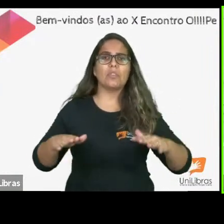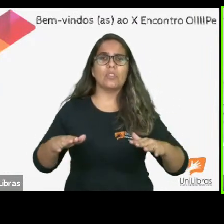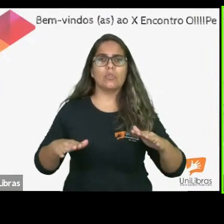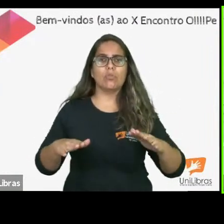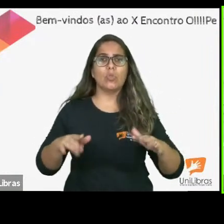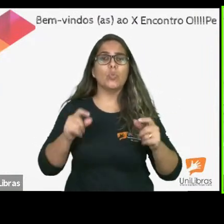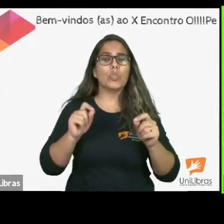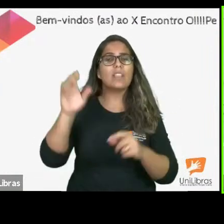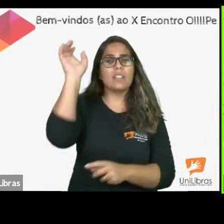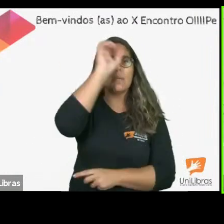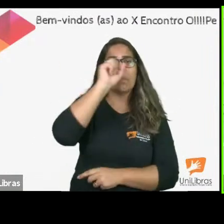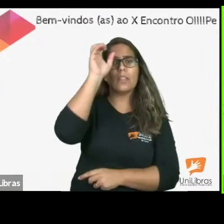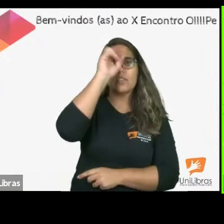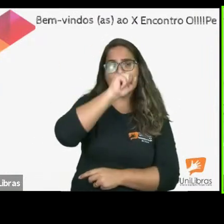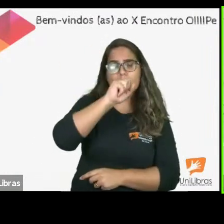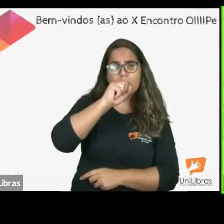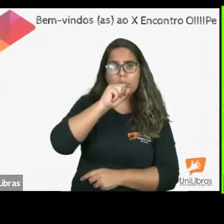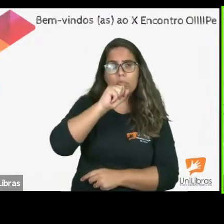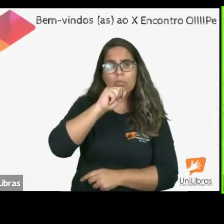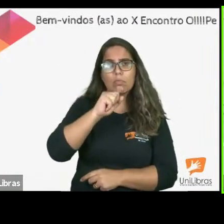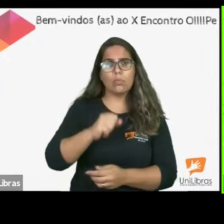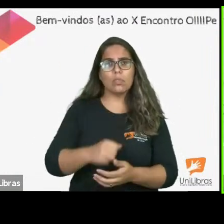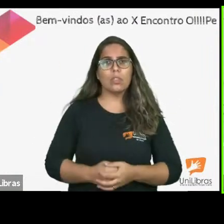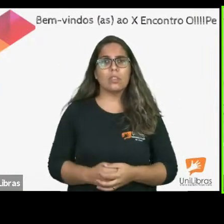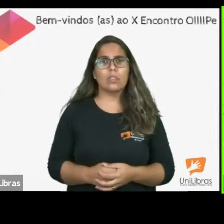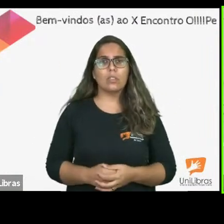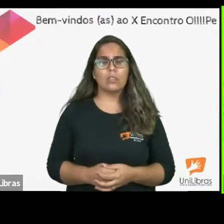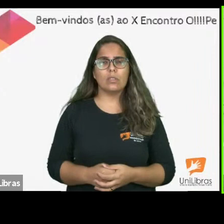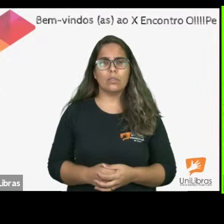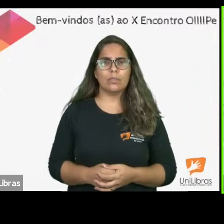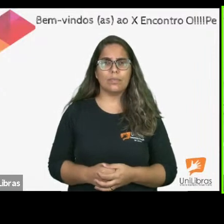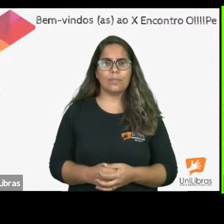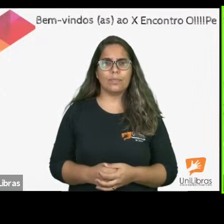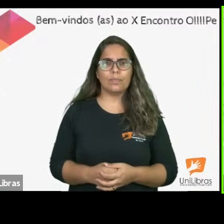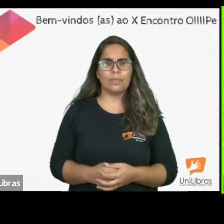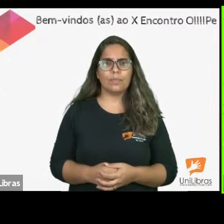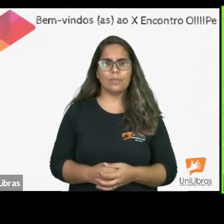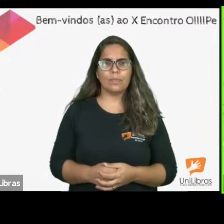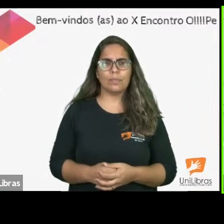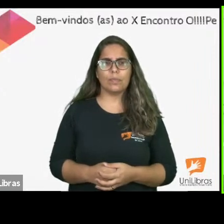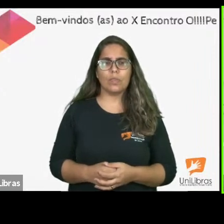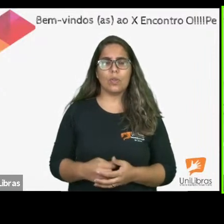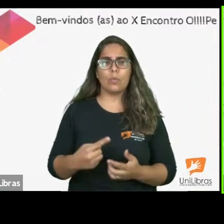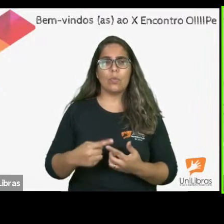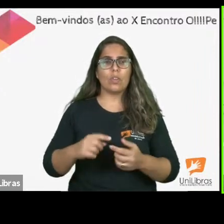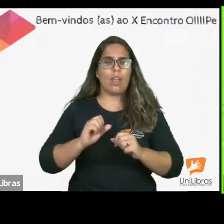aprende. Decía Luis, déjenme decir esto, decía Luis, claro,